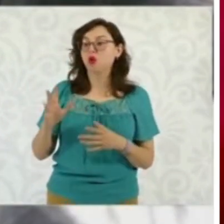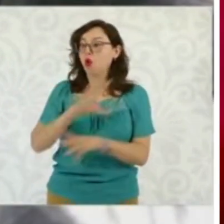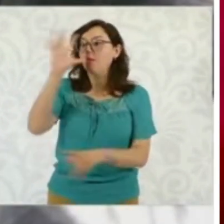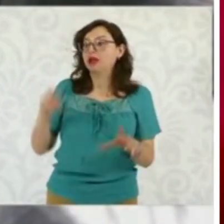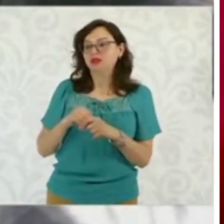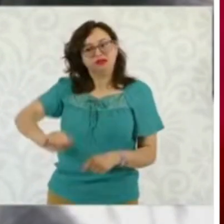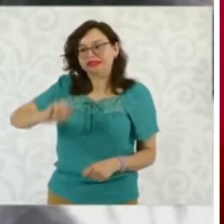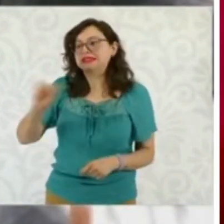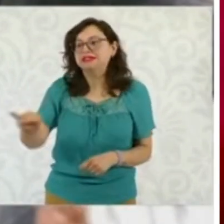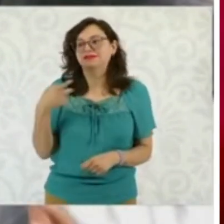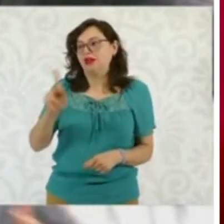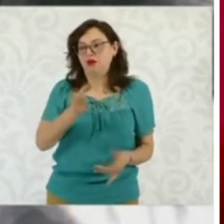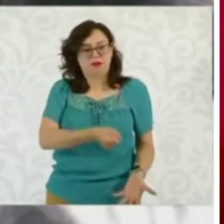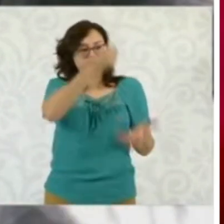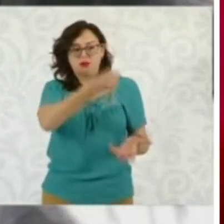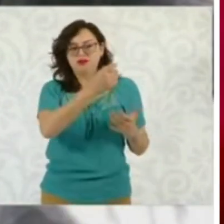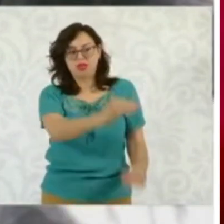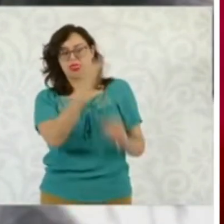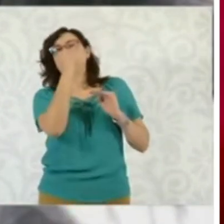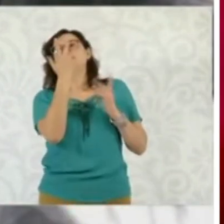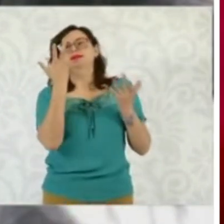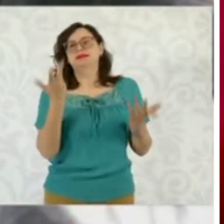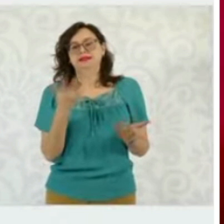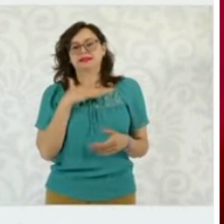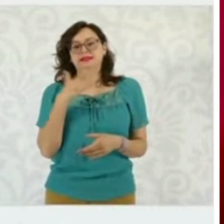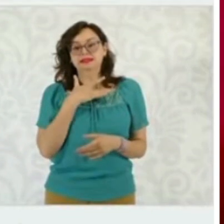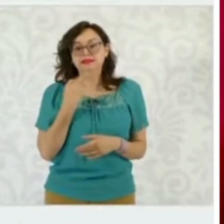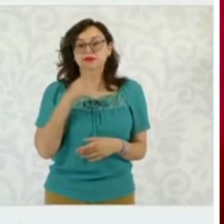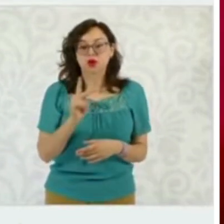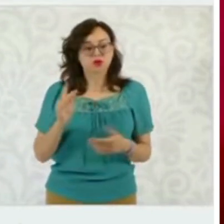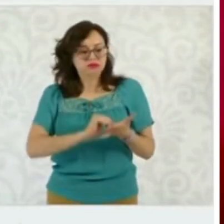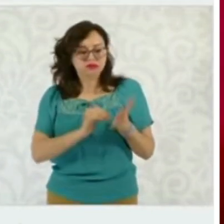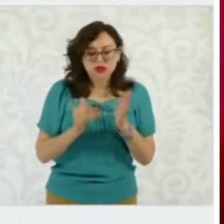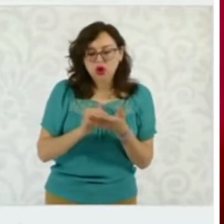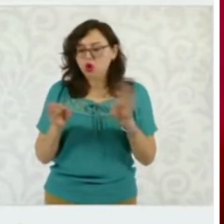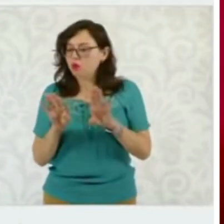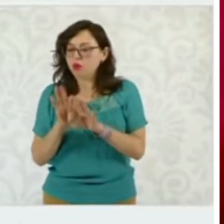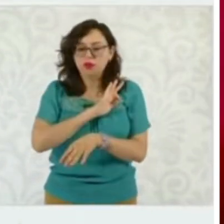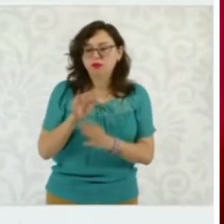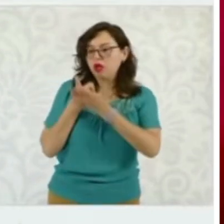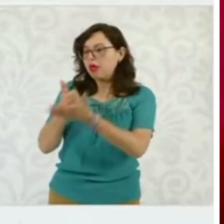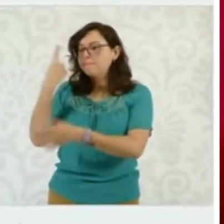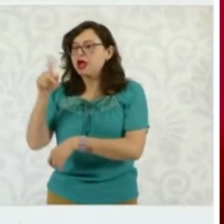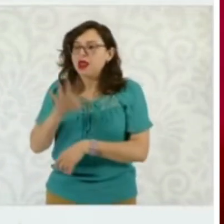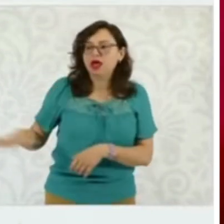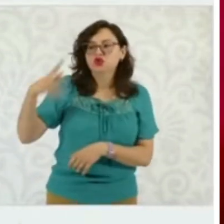presupuesto no nos permite pues cumplir con todo, pero se buscan mecanismos que hagan justicia a las maestras y a los maestros. Eso es lo que